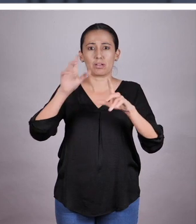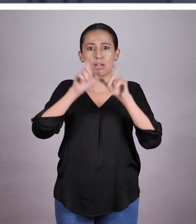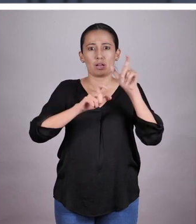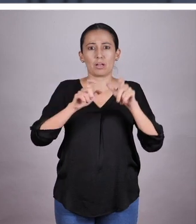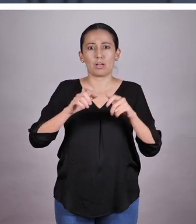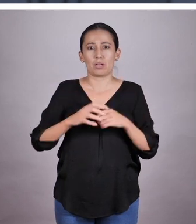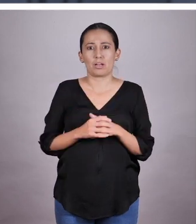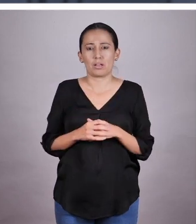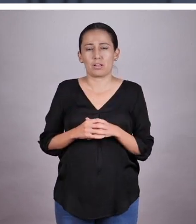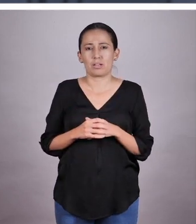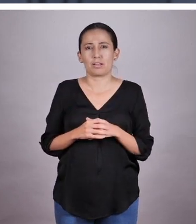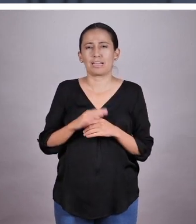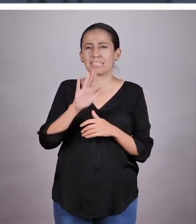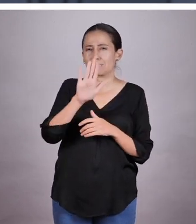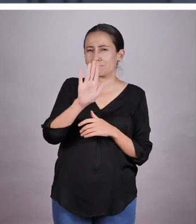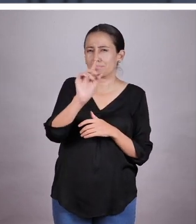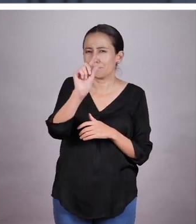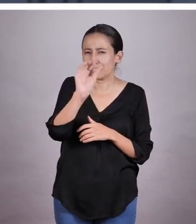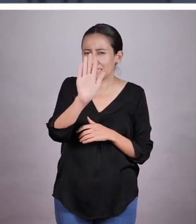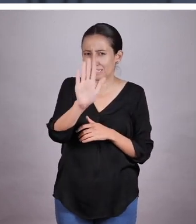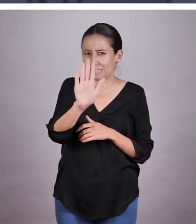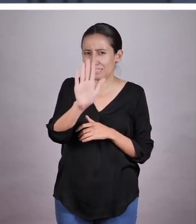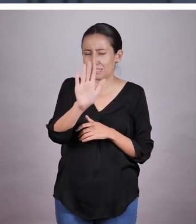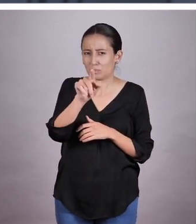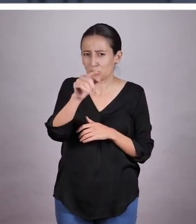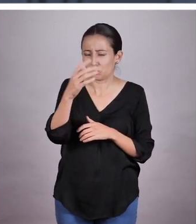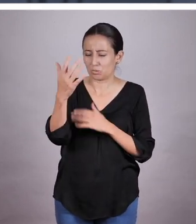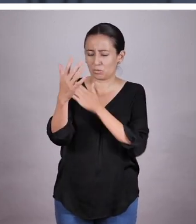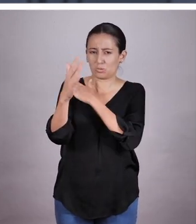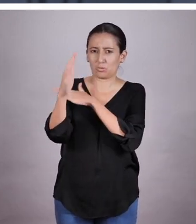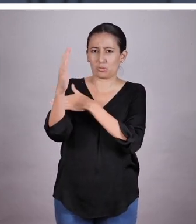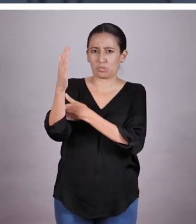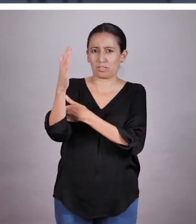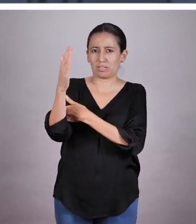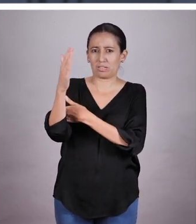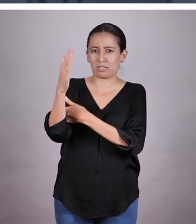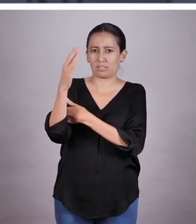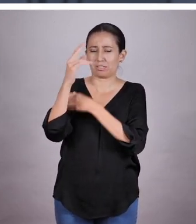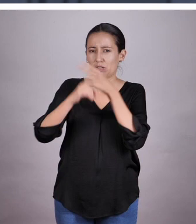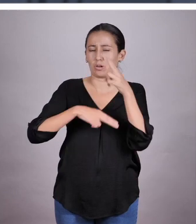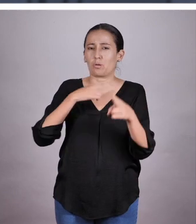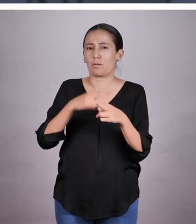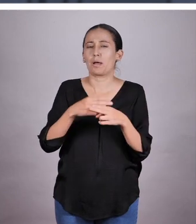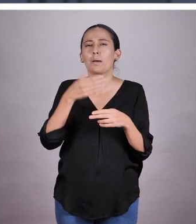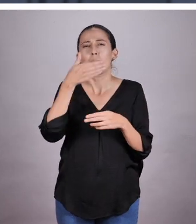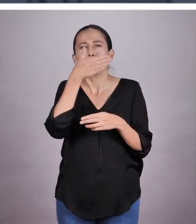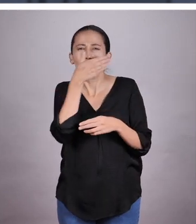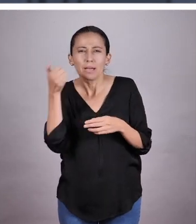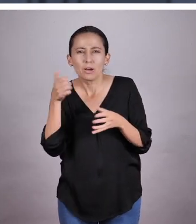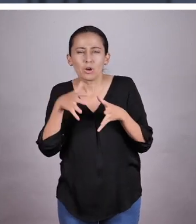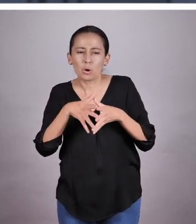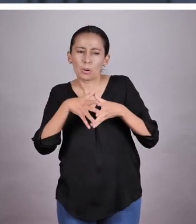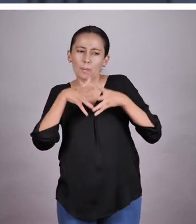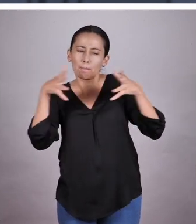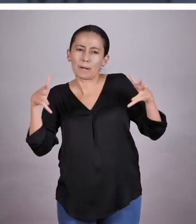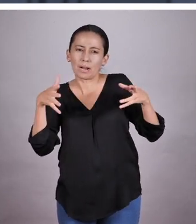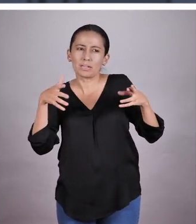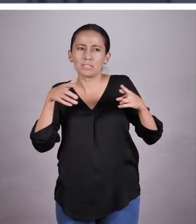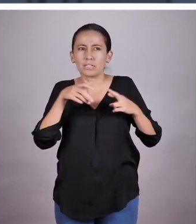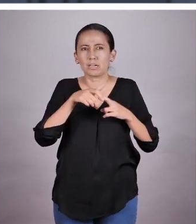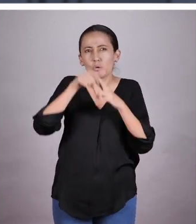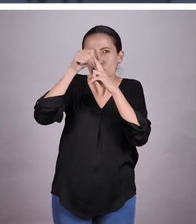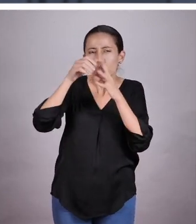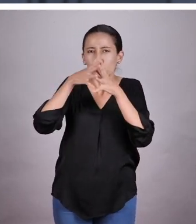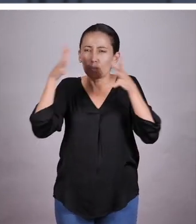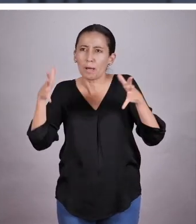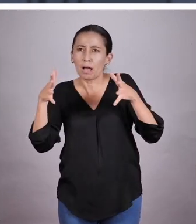Oye, sorry, pero si tienes el poder más grande del universo, ¿no sería mejor multiplicar los recursos, hacer